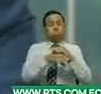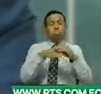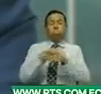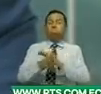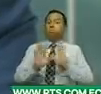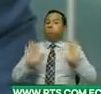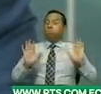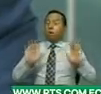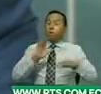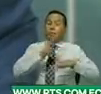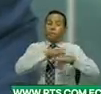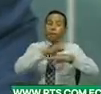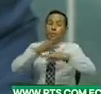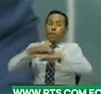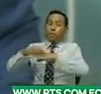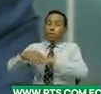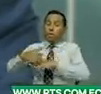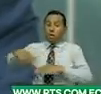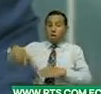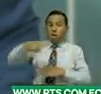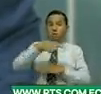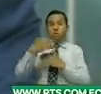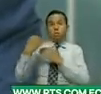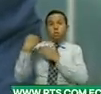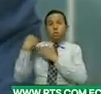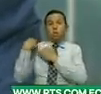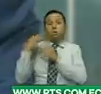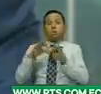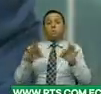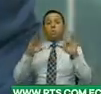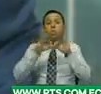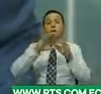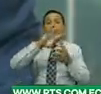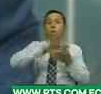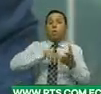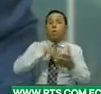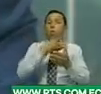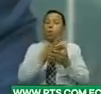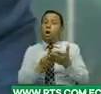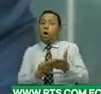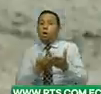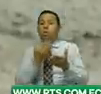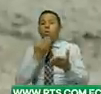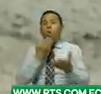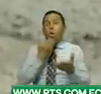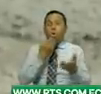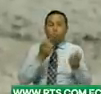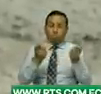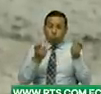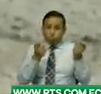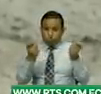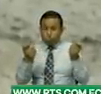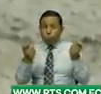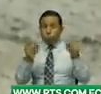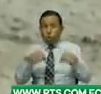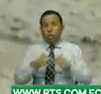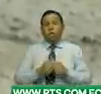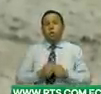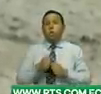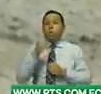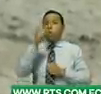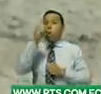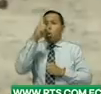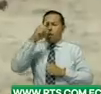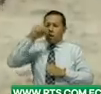GATS sean los que generen los aforos y horarios para estas actividades. La única disposición que deberá